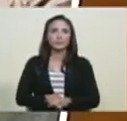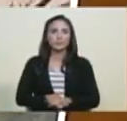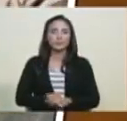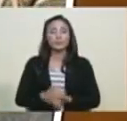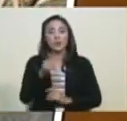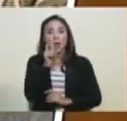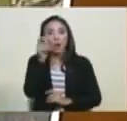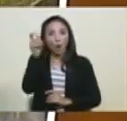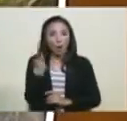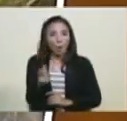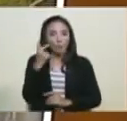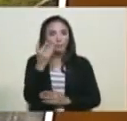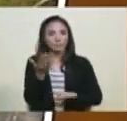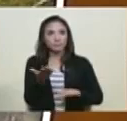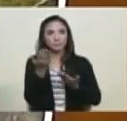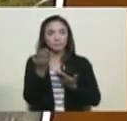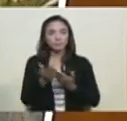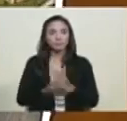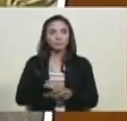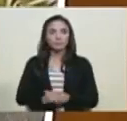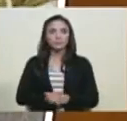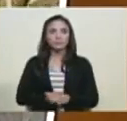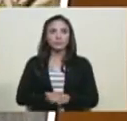Mauricio Jiménez Pinzón.